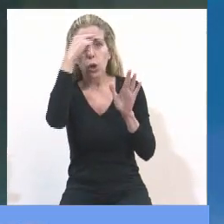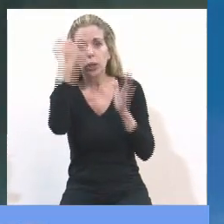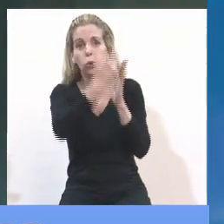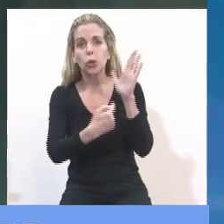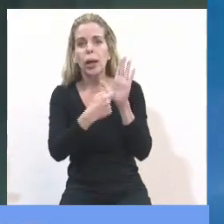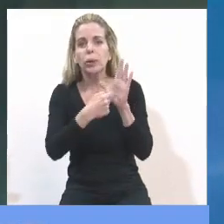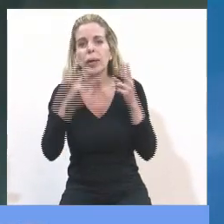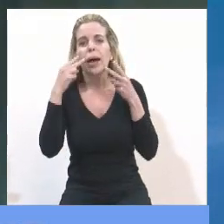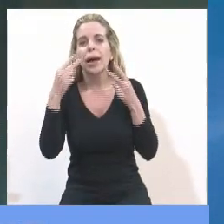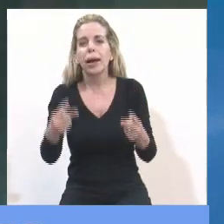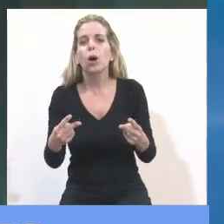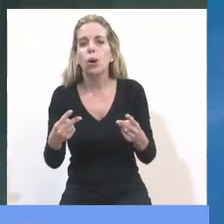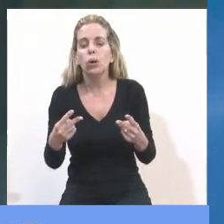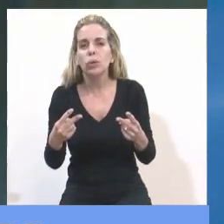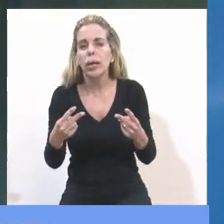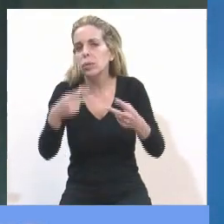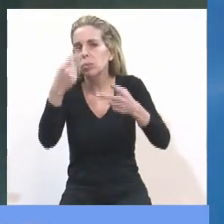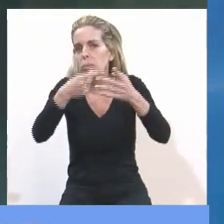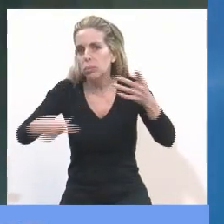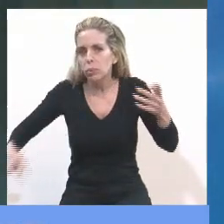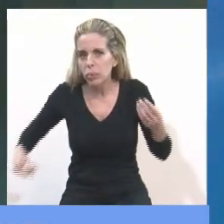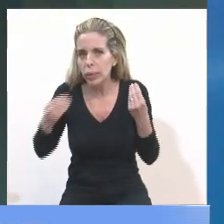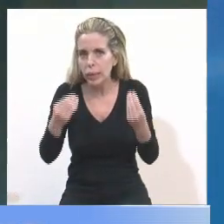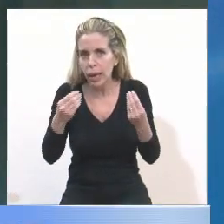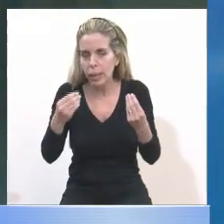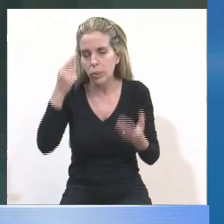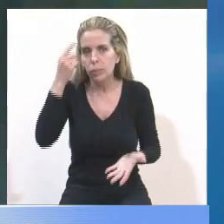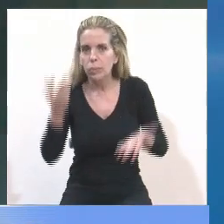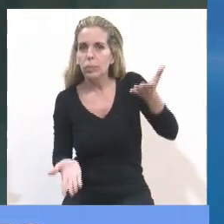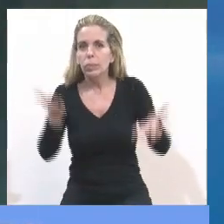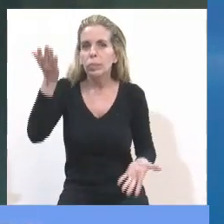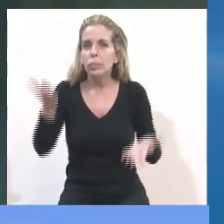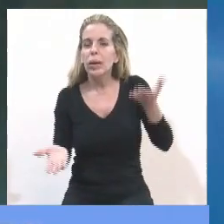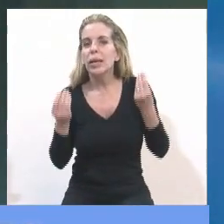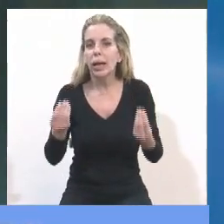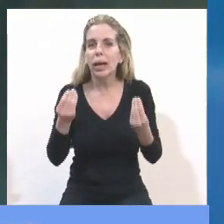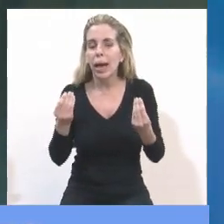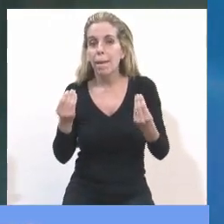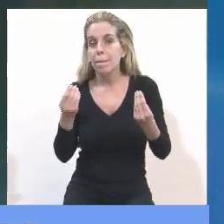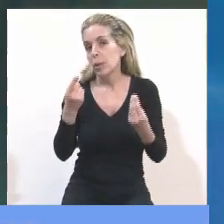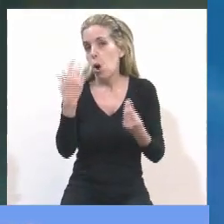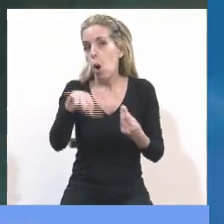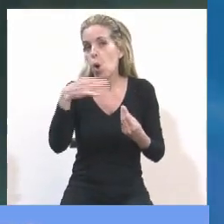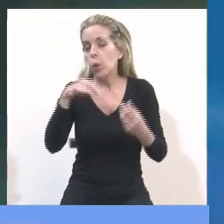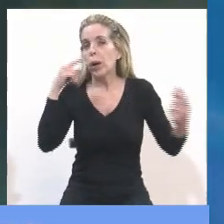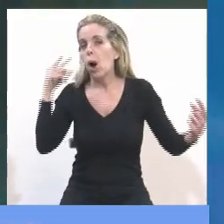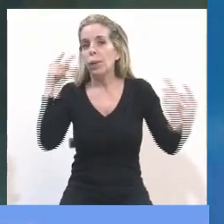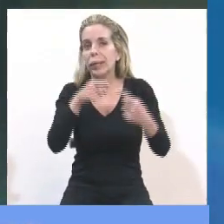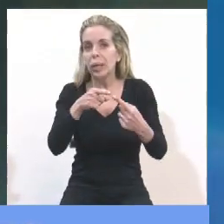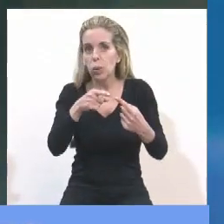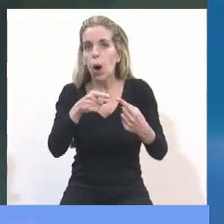Nacional reconoce una serie de pesos y contrapesos que tienen por único